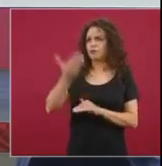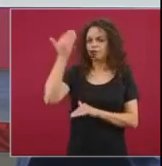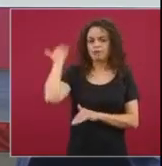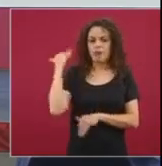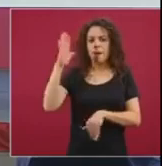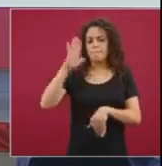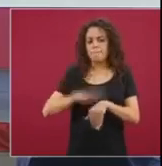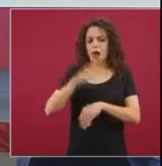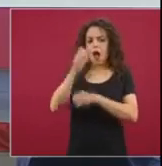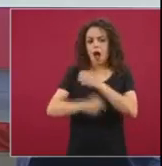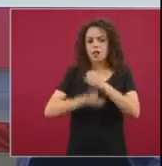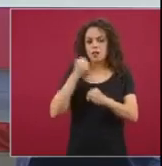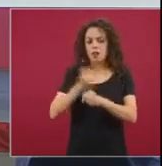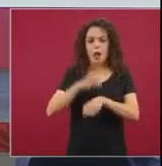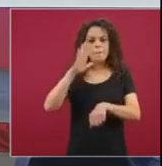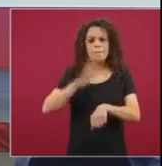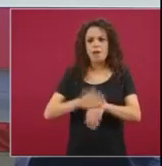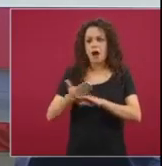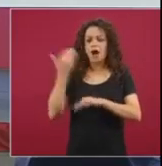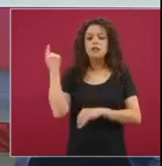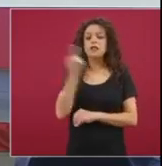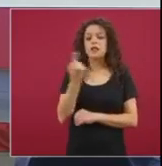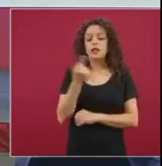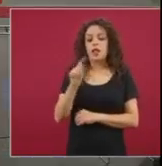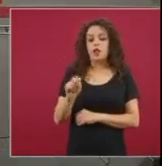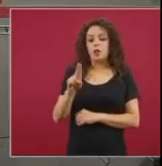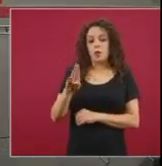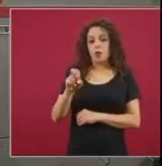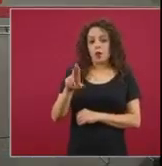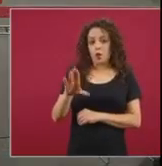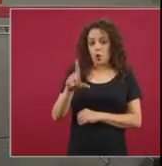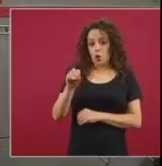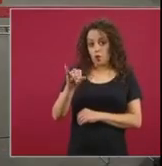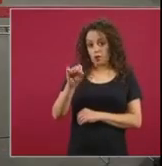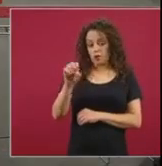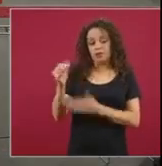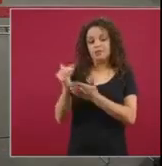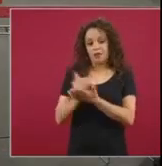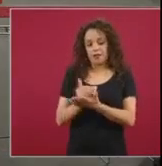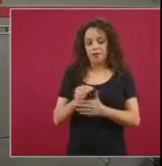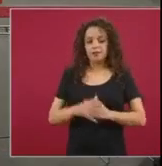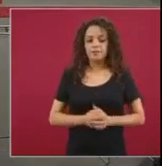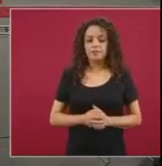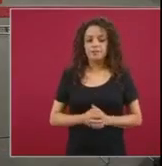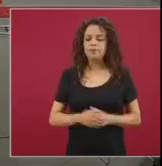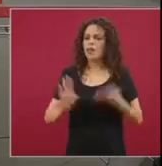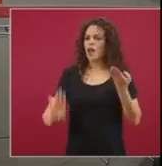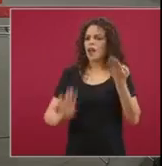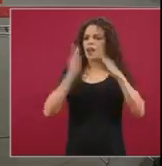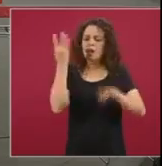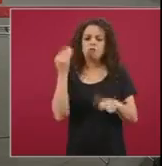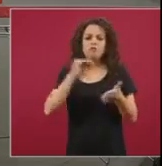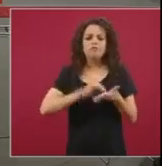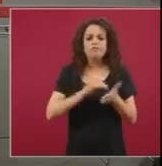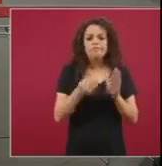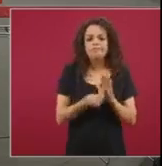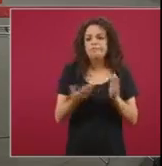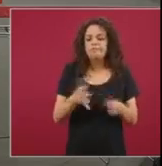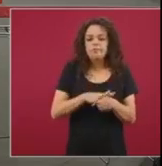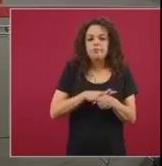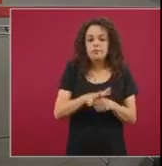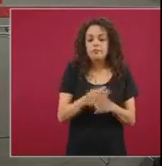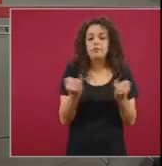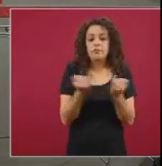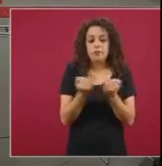México, al menos de acuerdo a todo lo que marca la historia. Entonces, los pilares de la estrategia mundial, bueno, nosotros, igual que con tuberculosis,